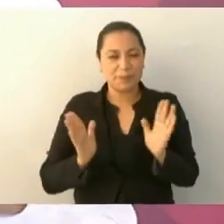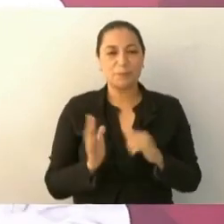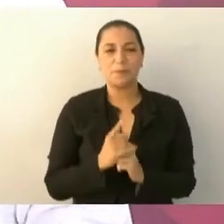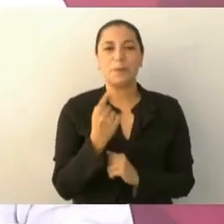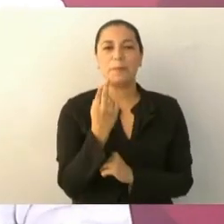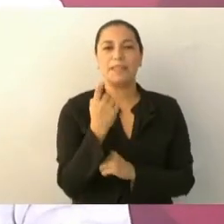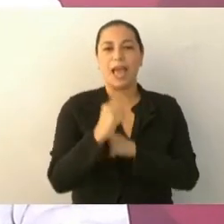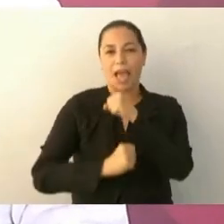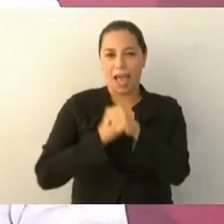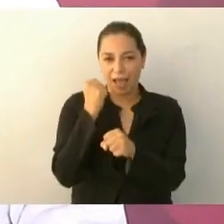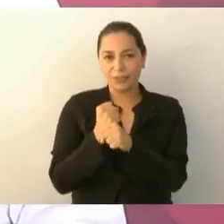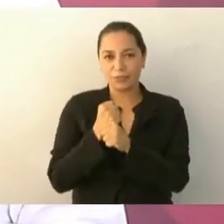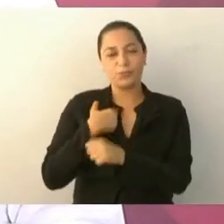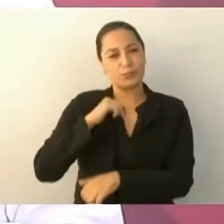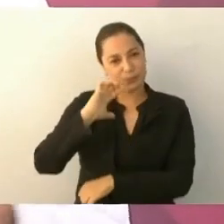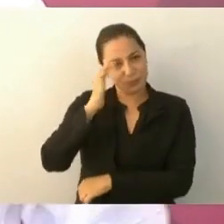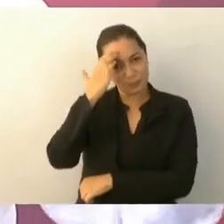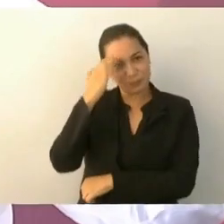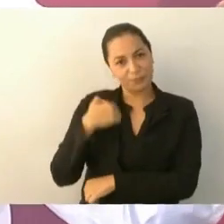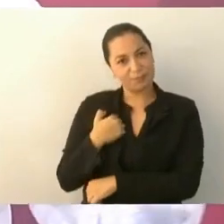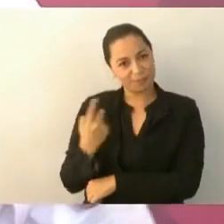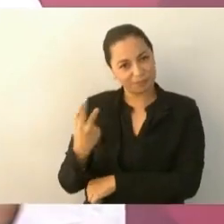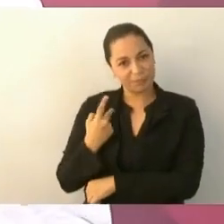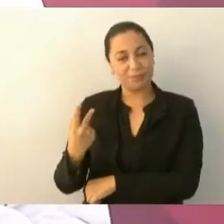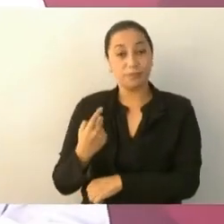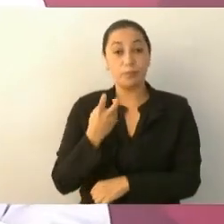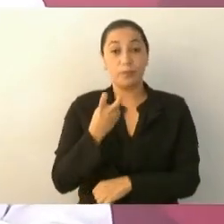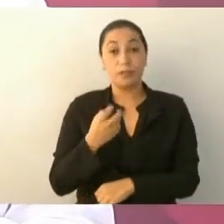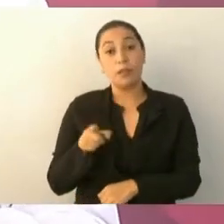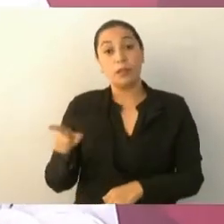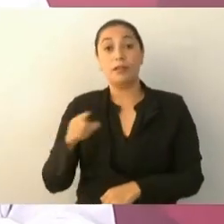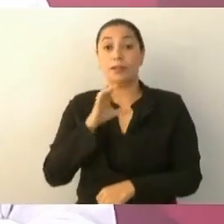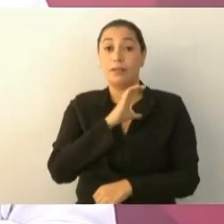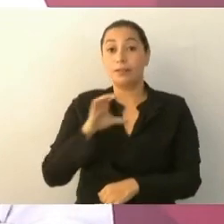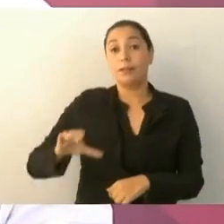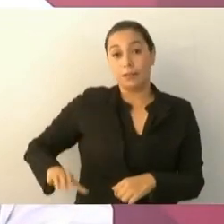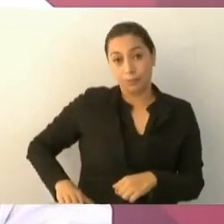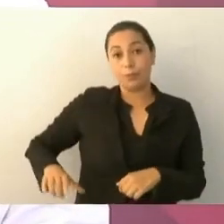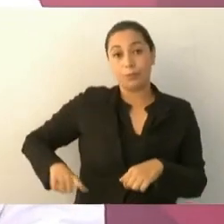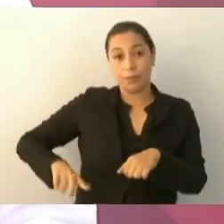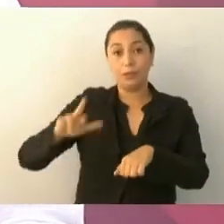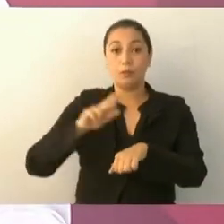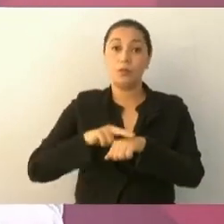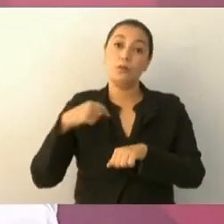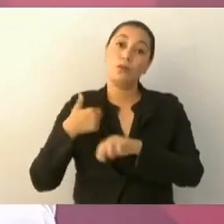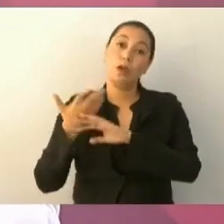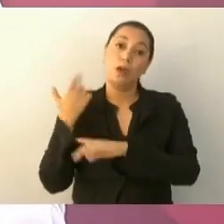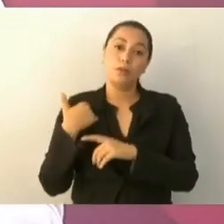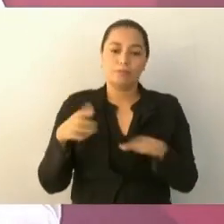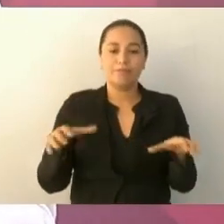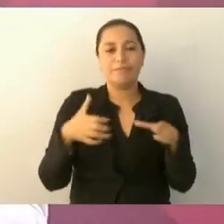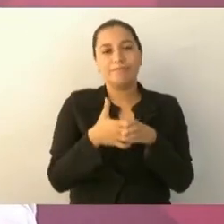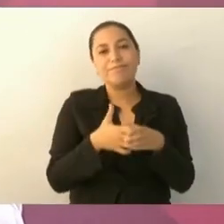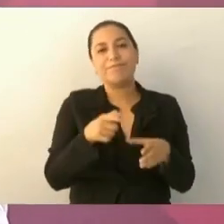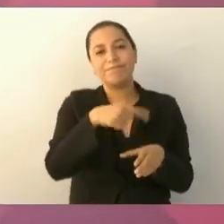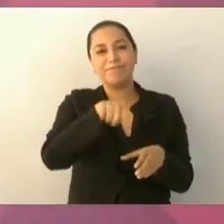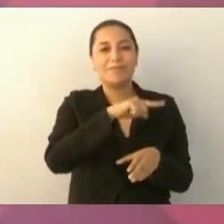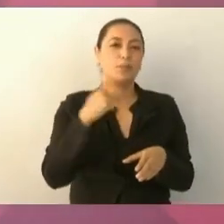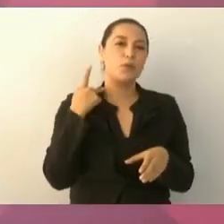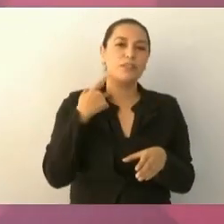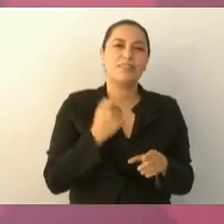25 años. Yo era candidato a gobernador, yo era dirigente de un partido que ya no lo puedo mencionar porque me pueden